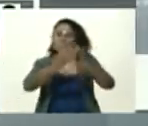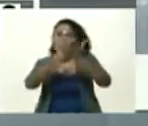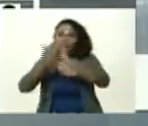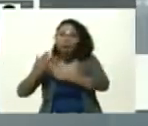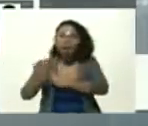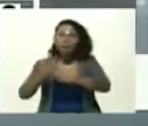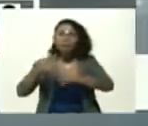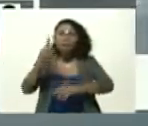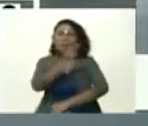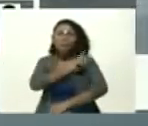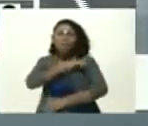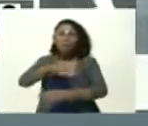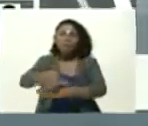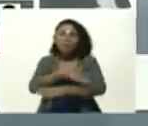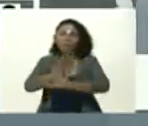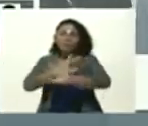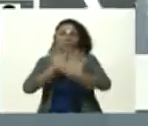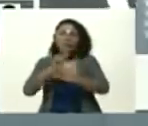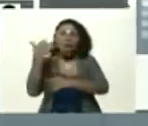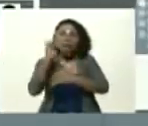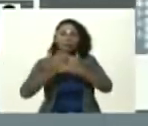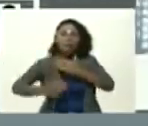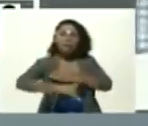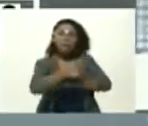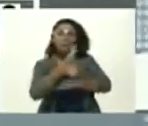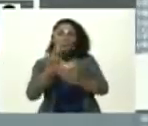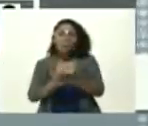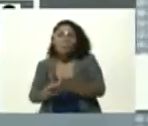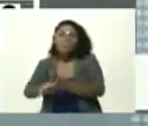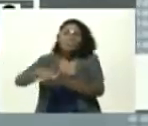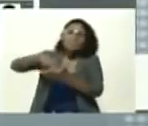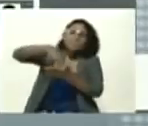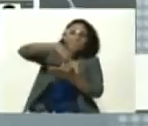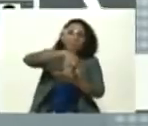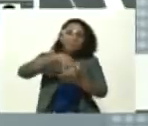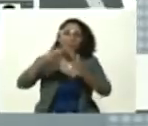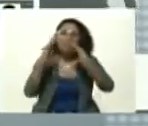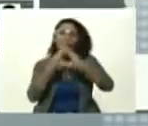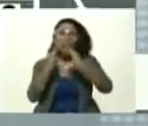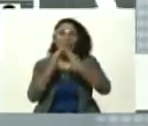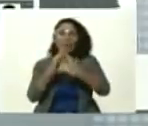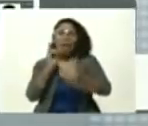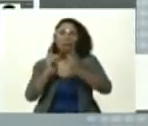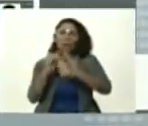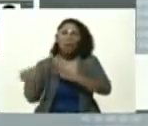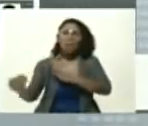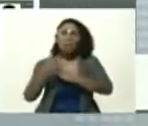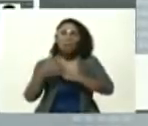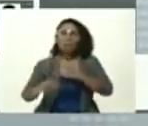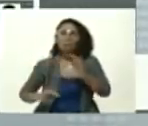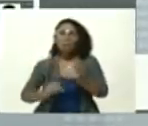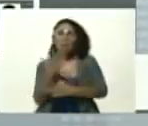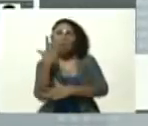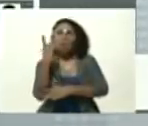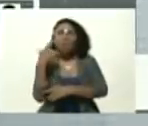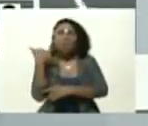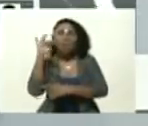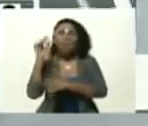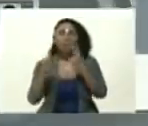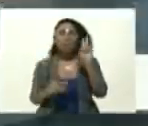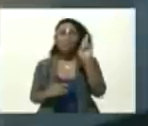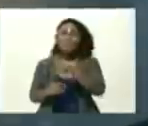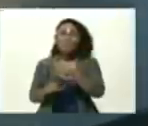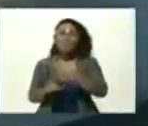comunidades, de los jefes de calle. Tenemos ya bastante avanzados los levantamientos de los hogares que han sido afectados, fundamentalmente lo que tiene que ver con